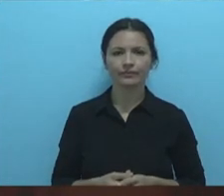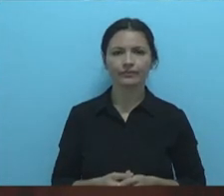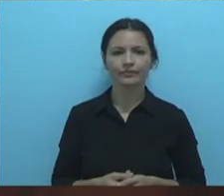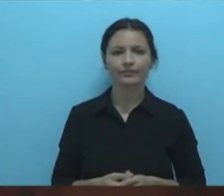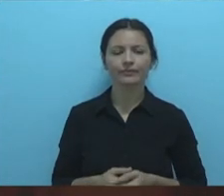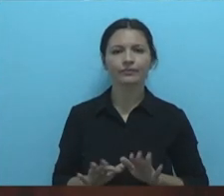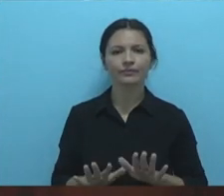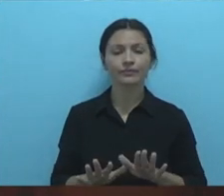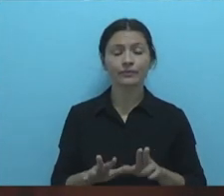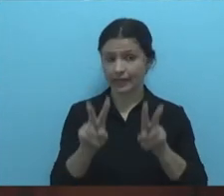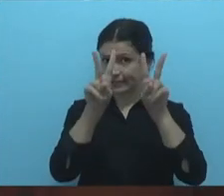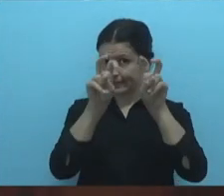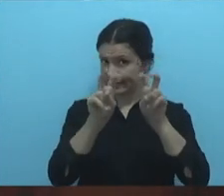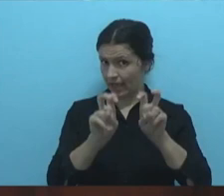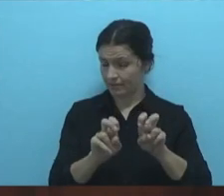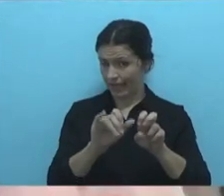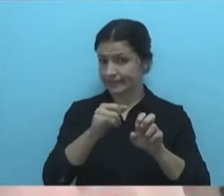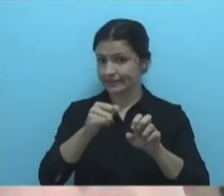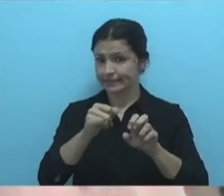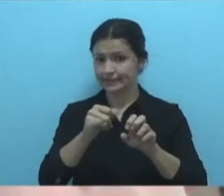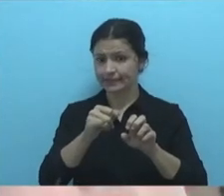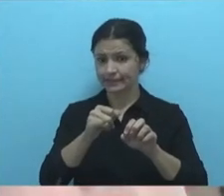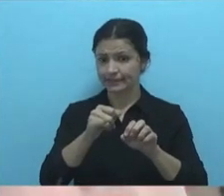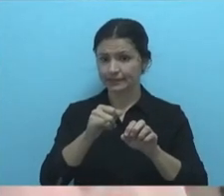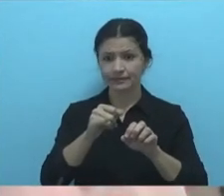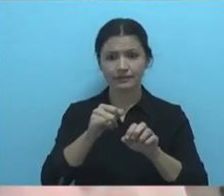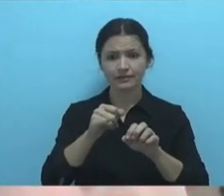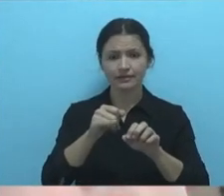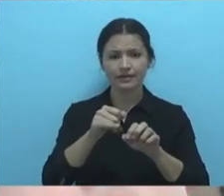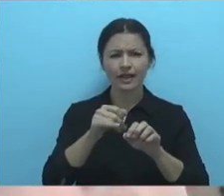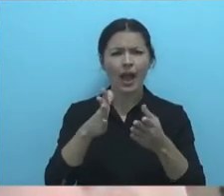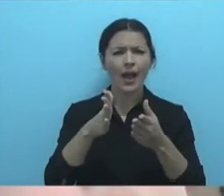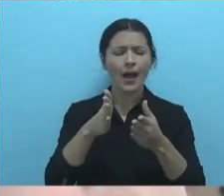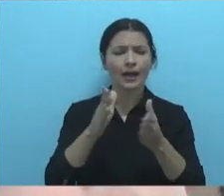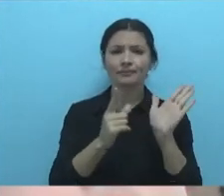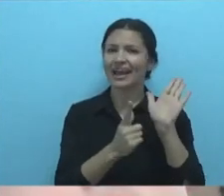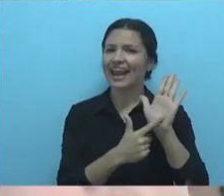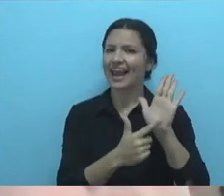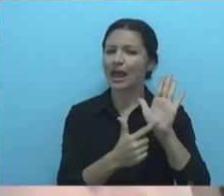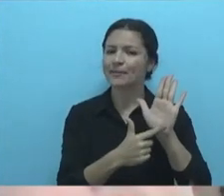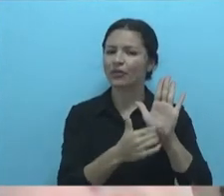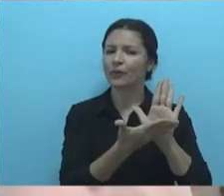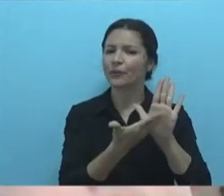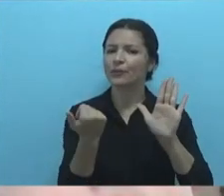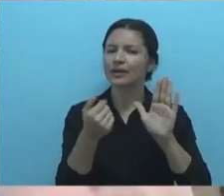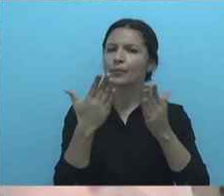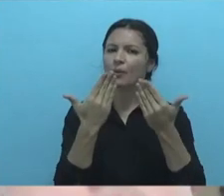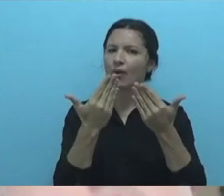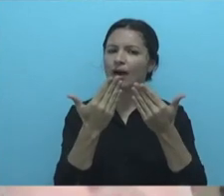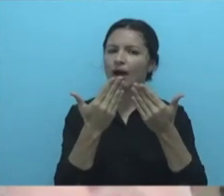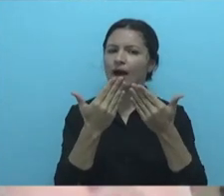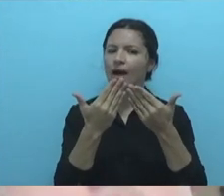por el orden de los asuntos sí quería pedir un apartamiento del reglamento y